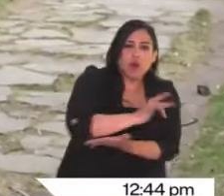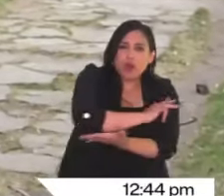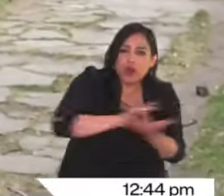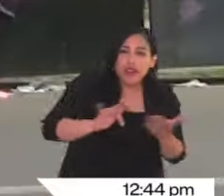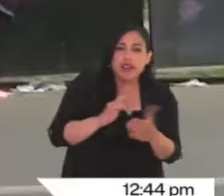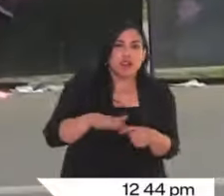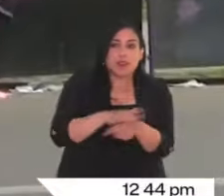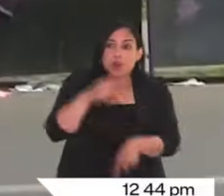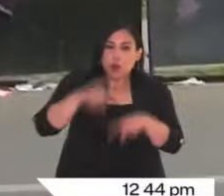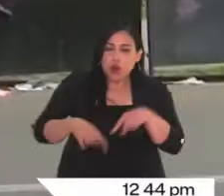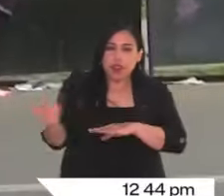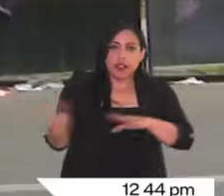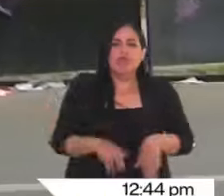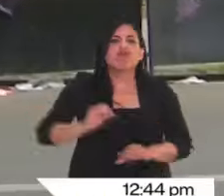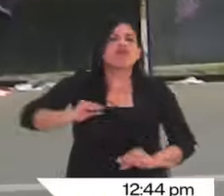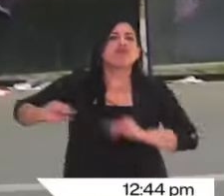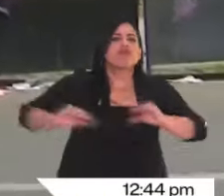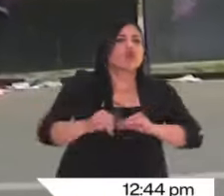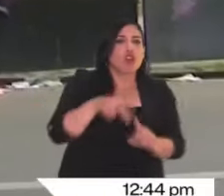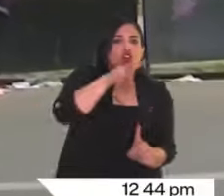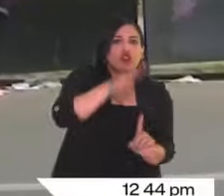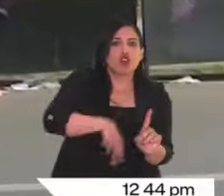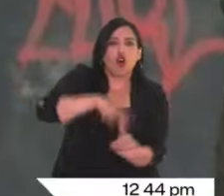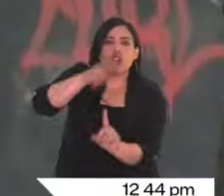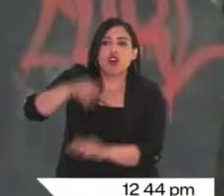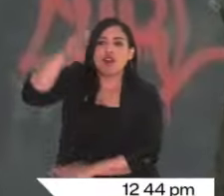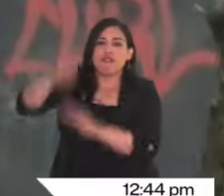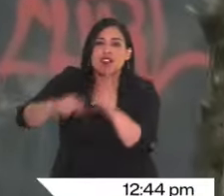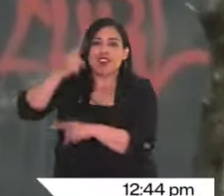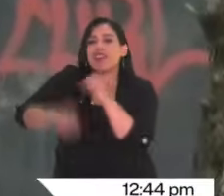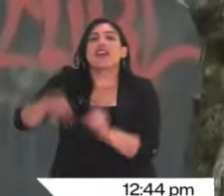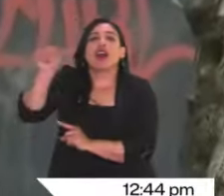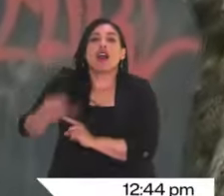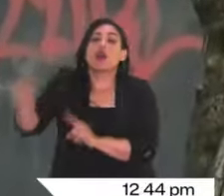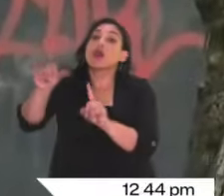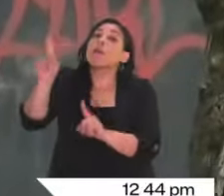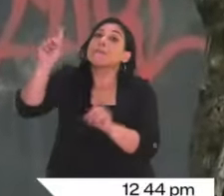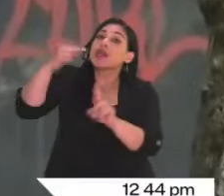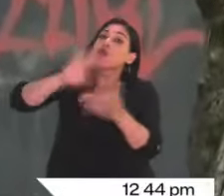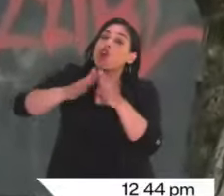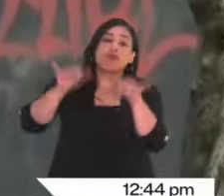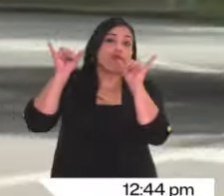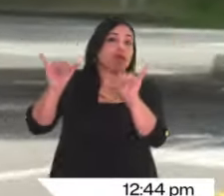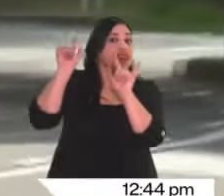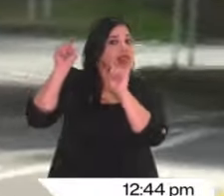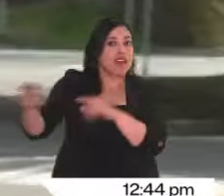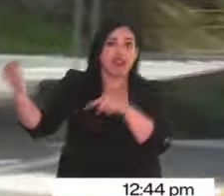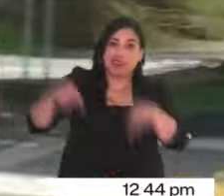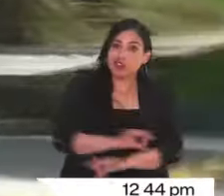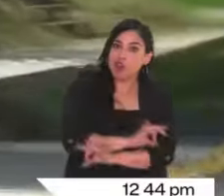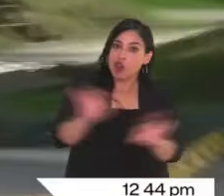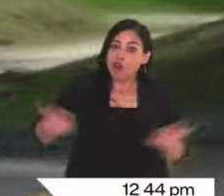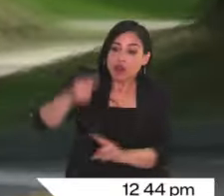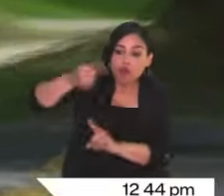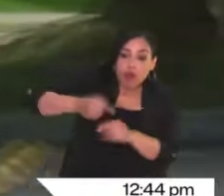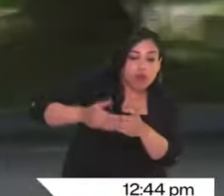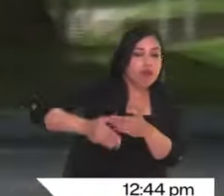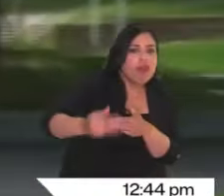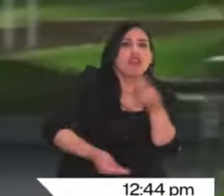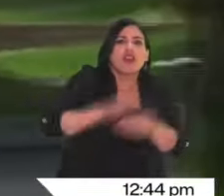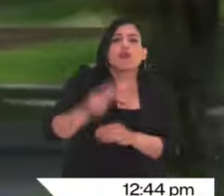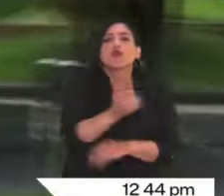fuerza mayor. Los giros se darán cada dos meses hasta agosto con el requisito de que la comunidad se quede en sus territorios. En estos meses se han